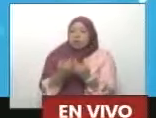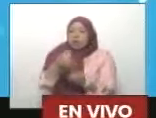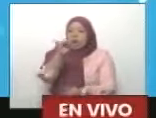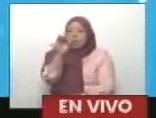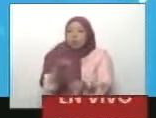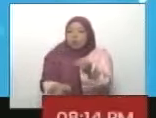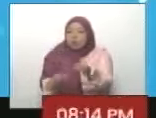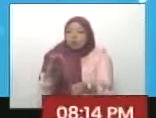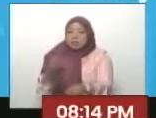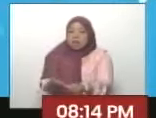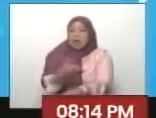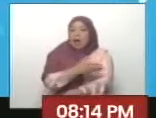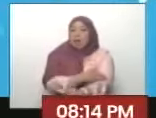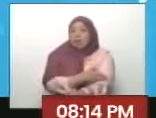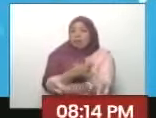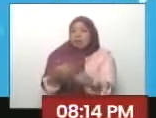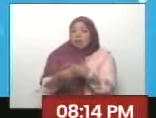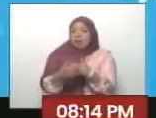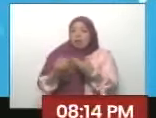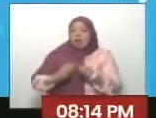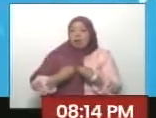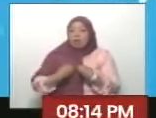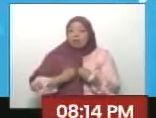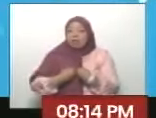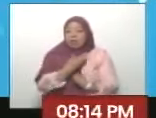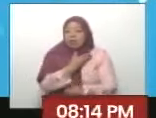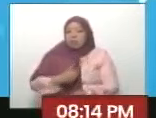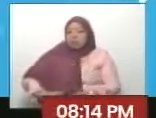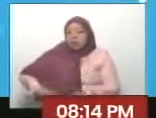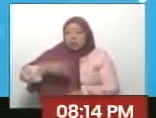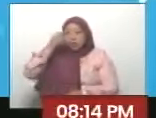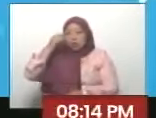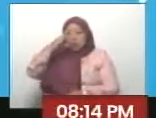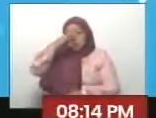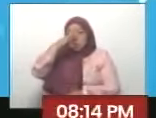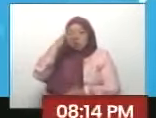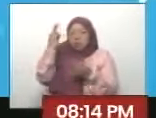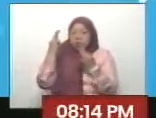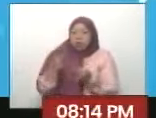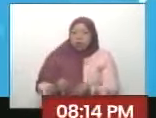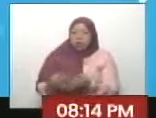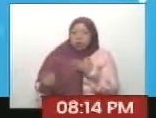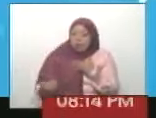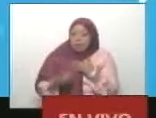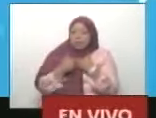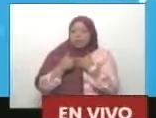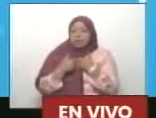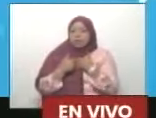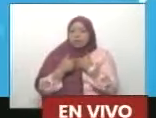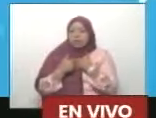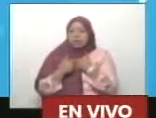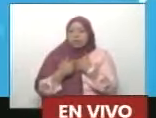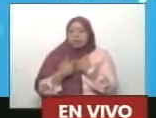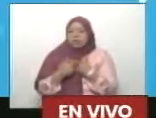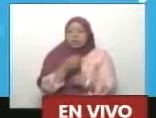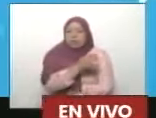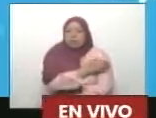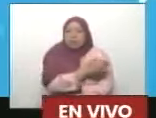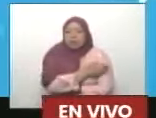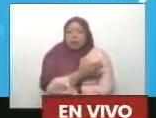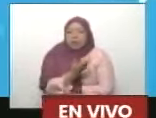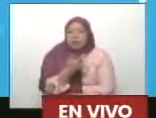justicia a tiempo para proteger la vida del presidente, severamente amenazada por el fascismo, por